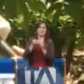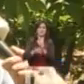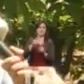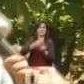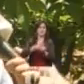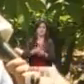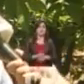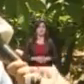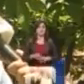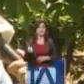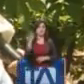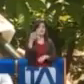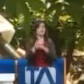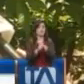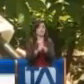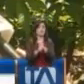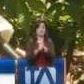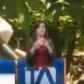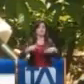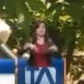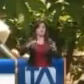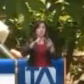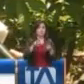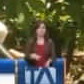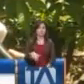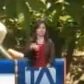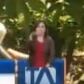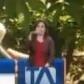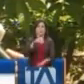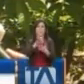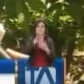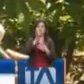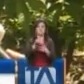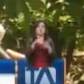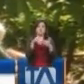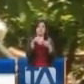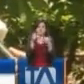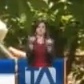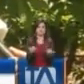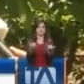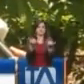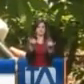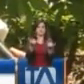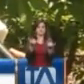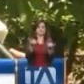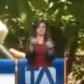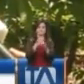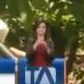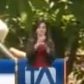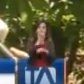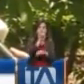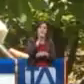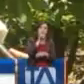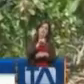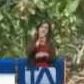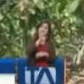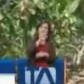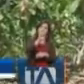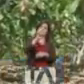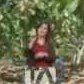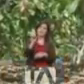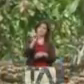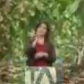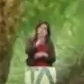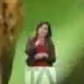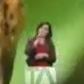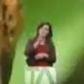año pasado el precio más o menos por tonelada estaba alrededor de $3,000, hoy en día está en un rango entre $1,900 y $2,000. Esto se